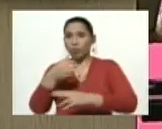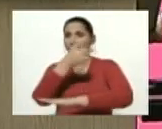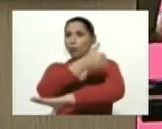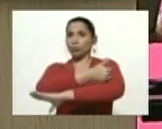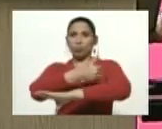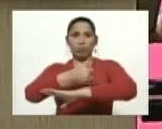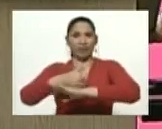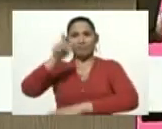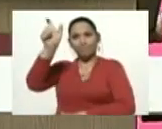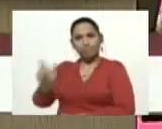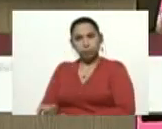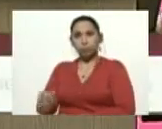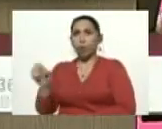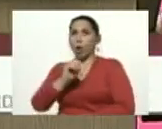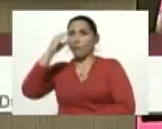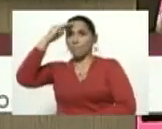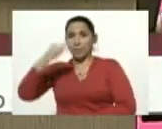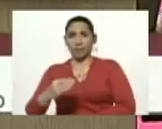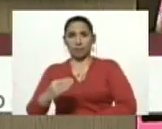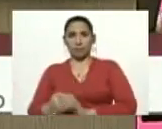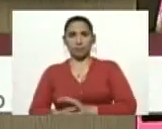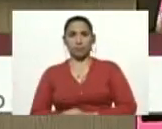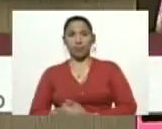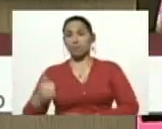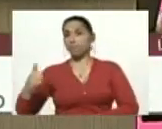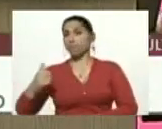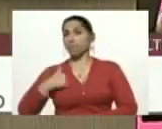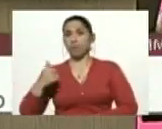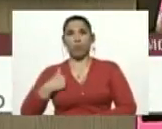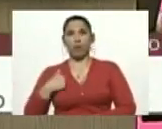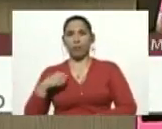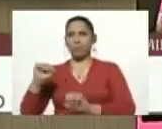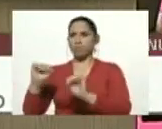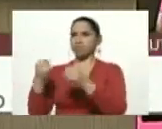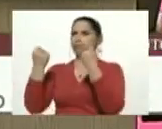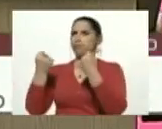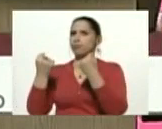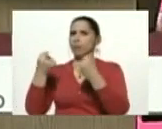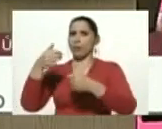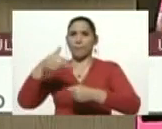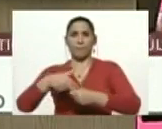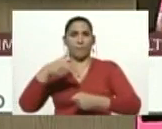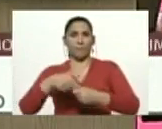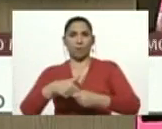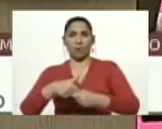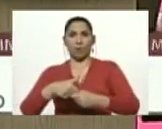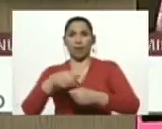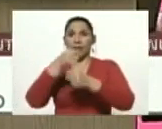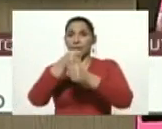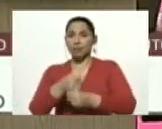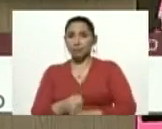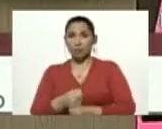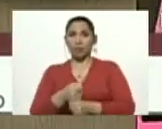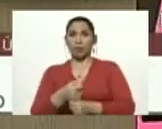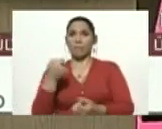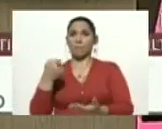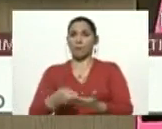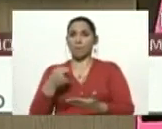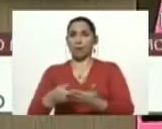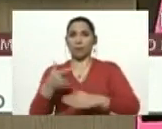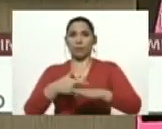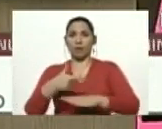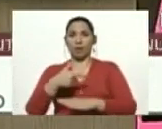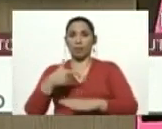autoridad civil o militar puede limitar el despacho de combustible en las estaciones subsidiadas más